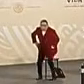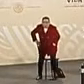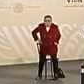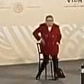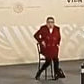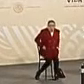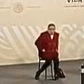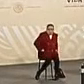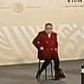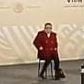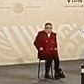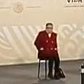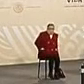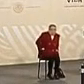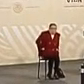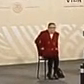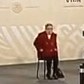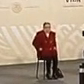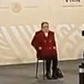Ese es